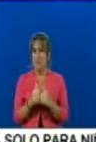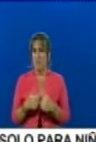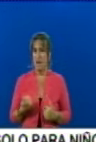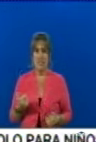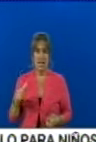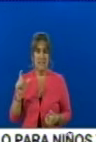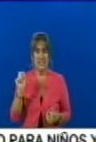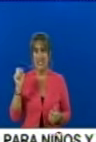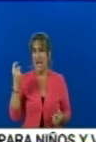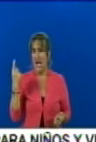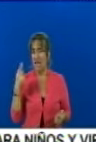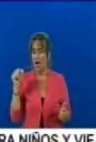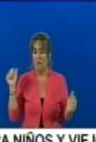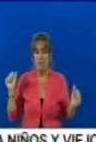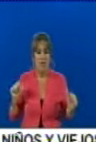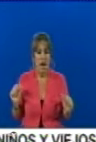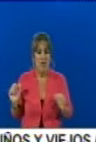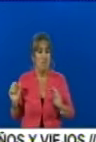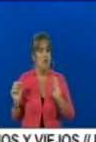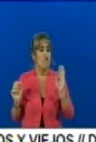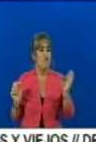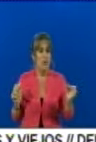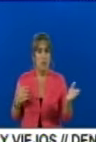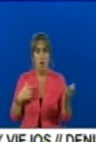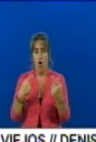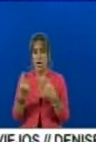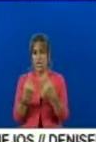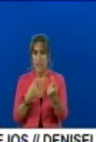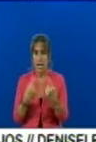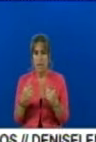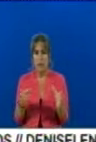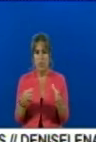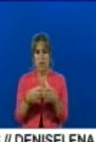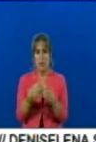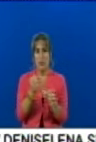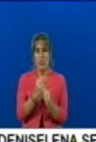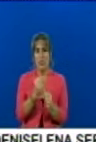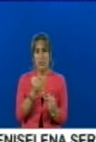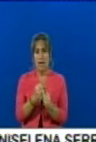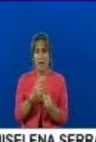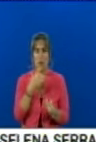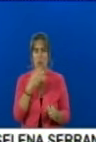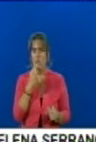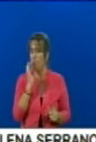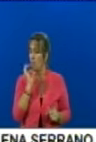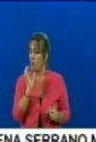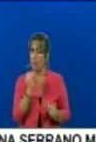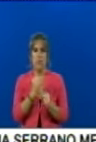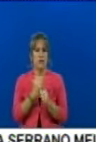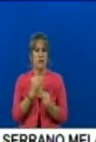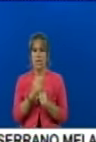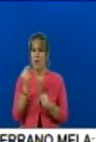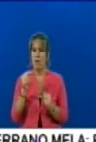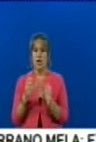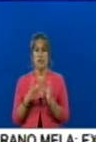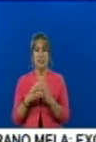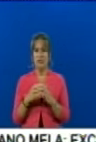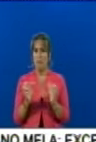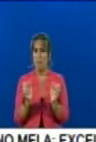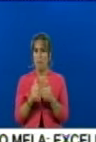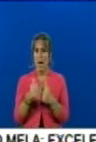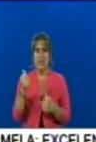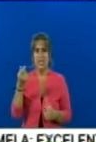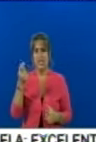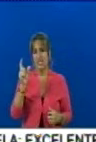3. Pues estuvimos allí, intercambiamos con el colectivo de trabajadores, un excelente colectivo de trabajadores, vimos también con